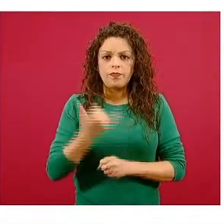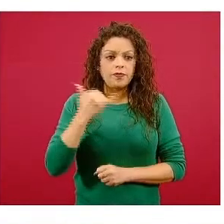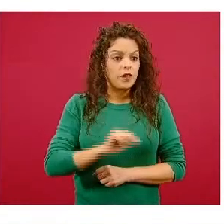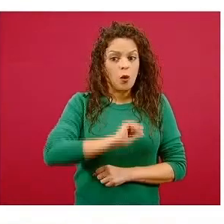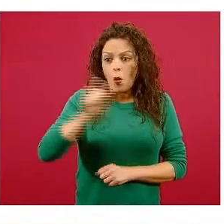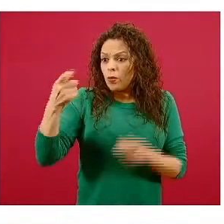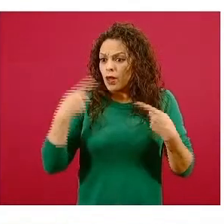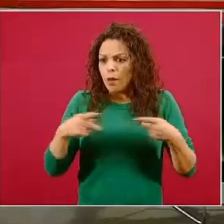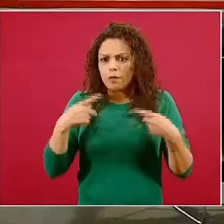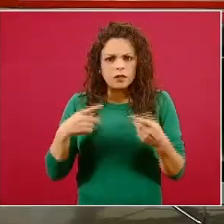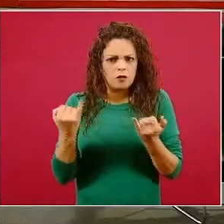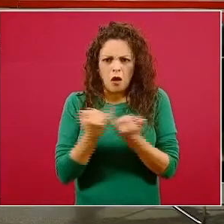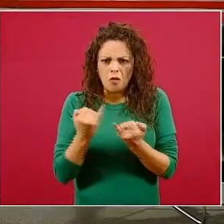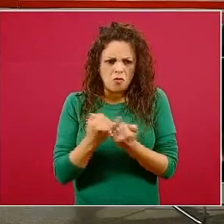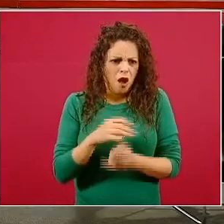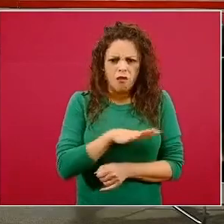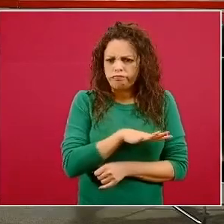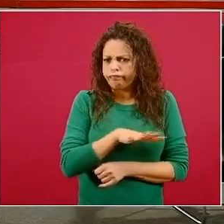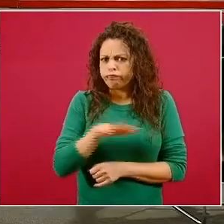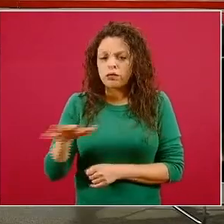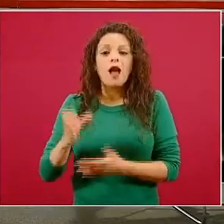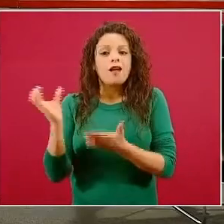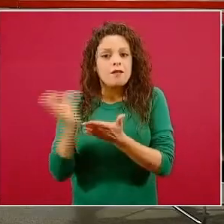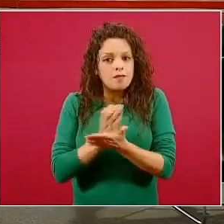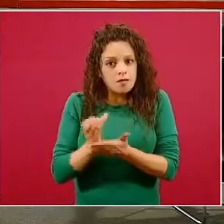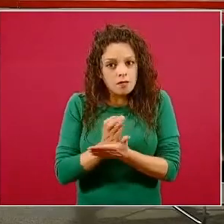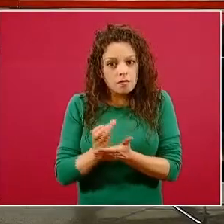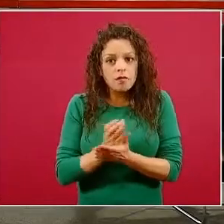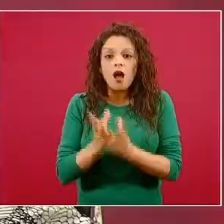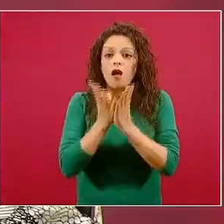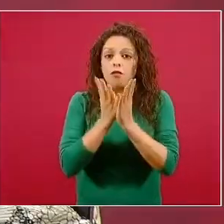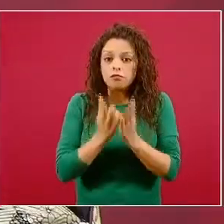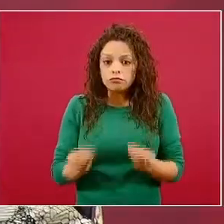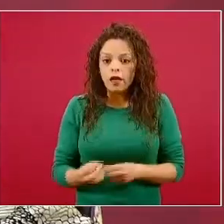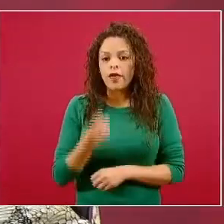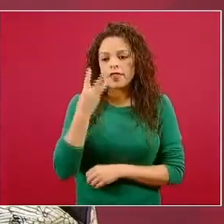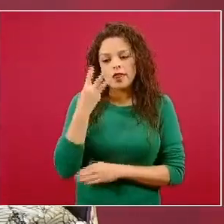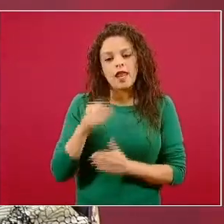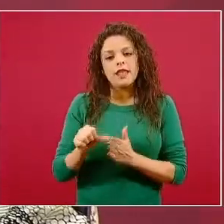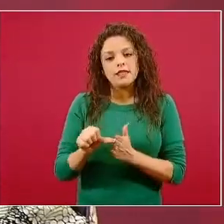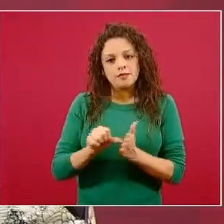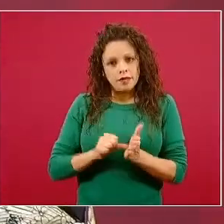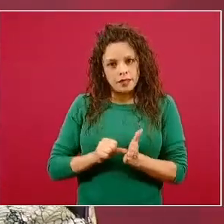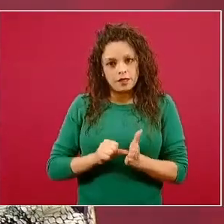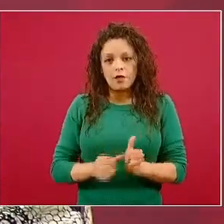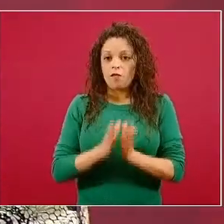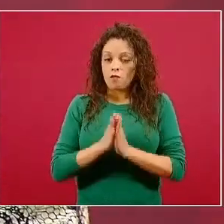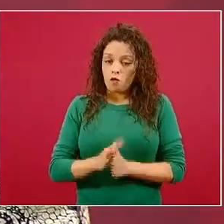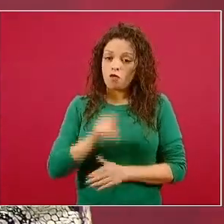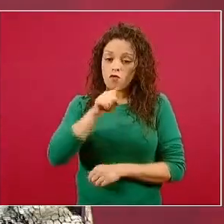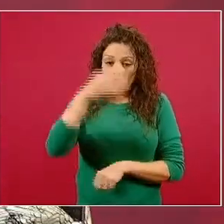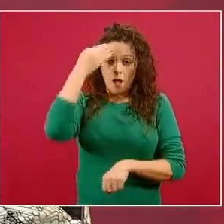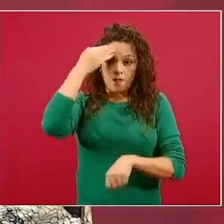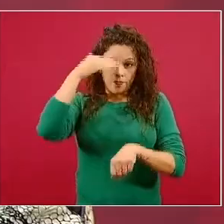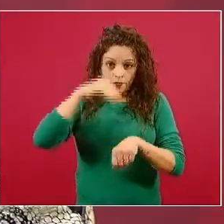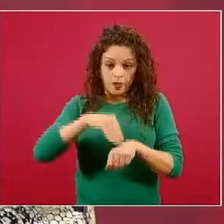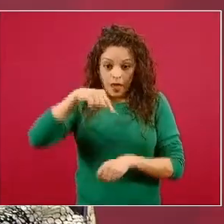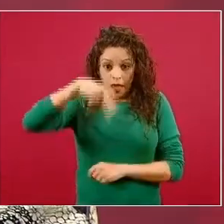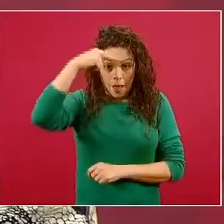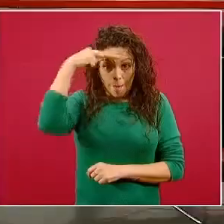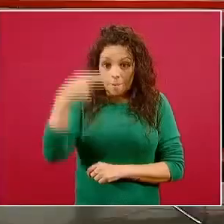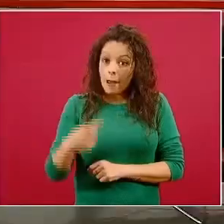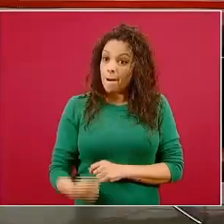otra persona, se curan y se curan en 3 meses. Entonces, recordemos, México es el primer país en todo